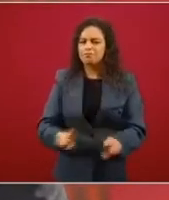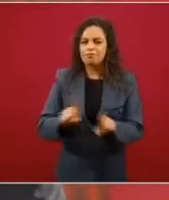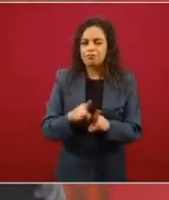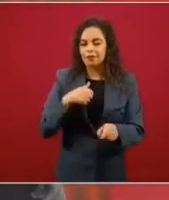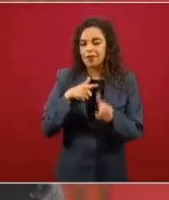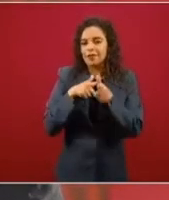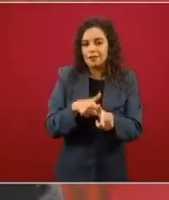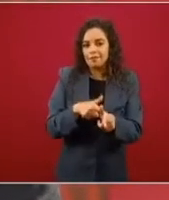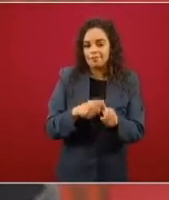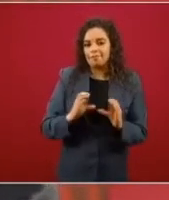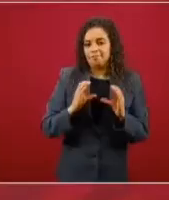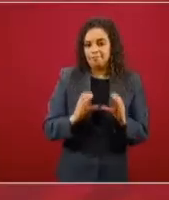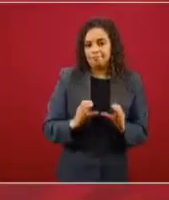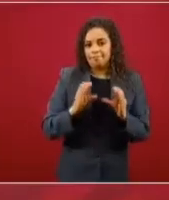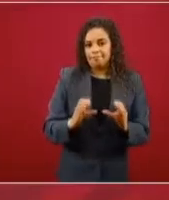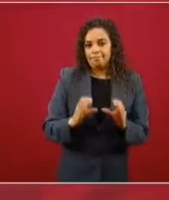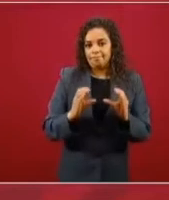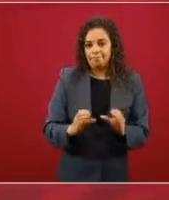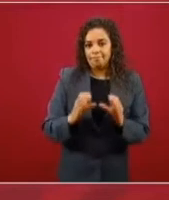y aprovecho